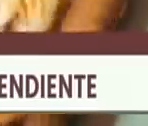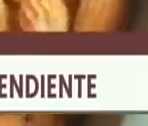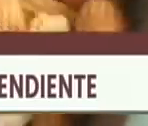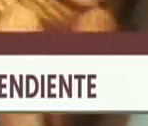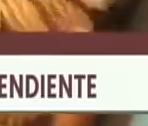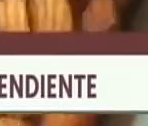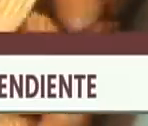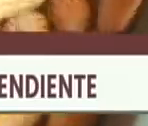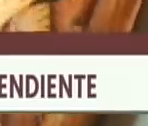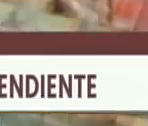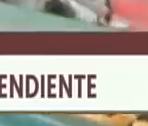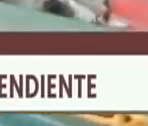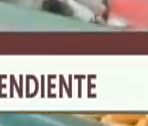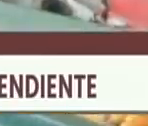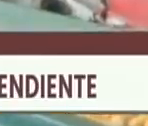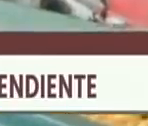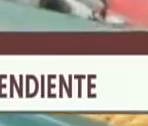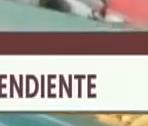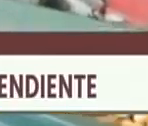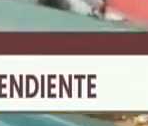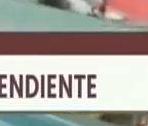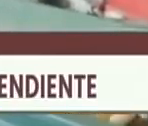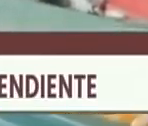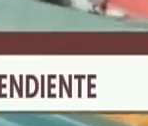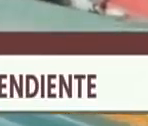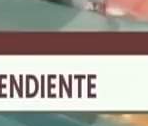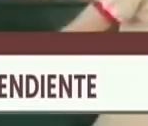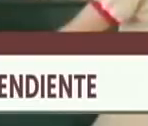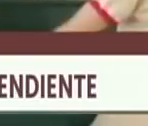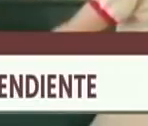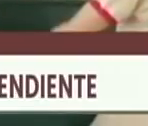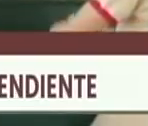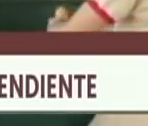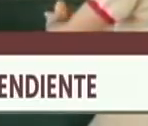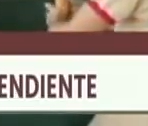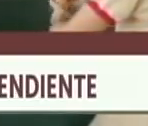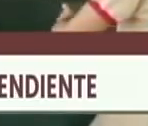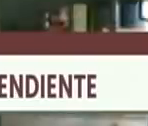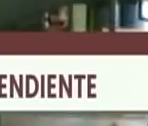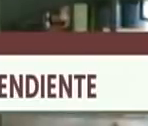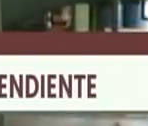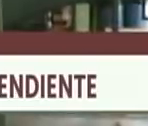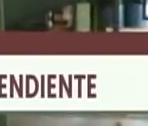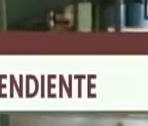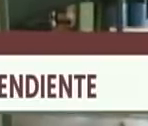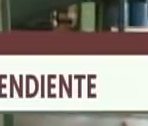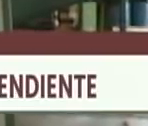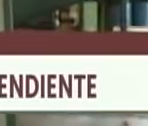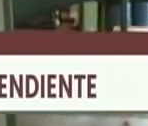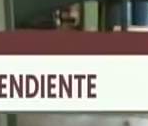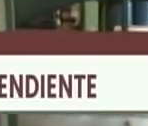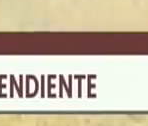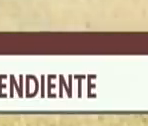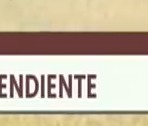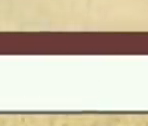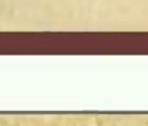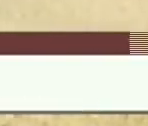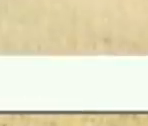Venezuela está trabajando, produciendo, pensando en el futuro, viendo más allá del